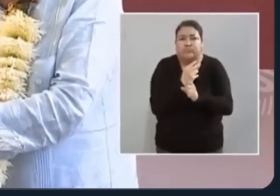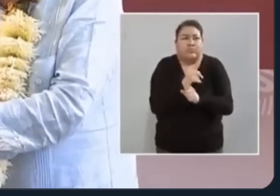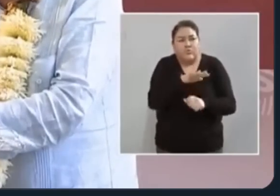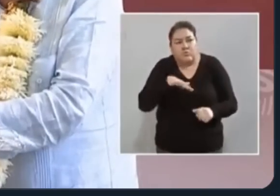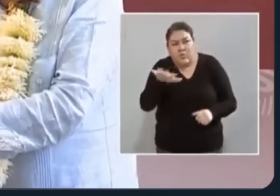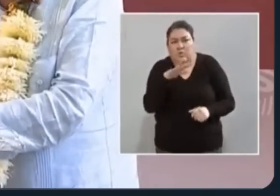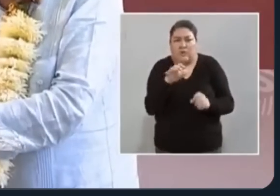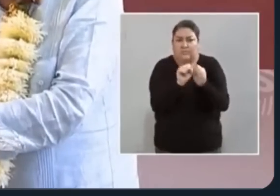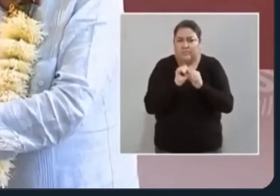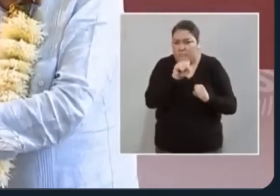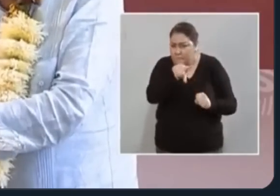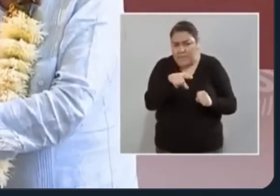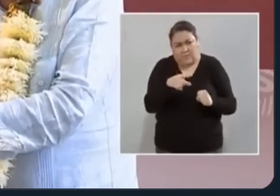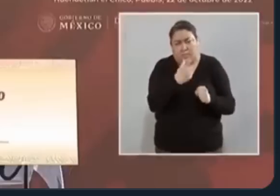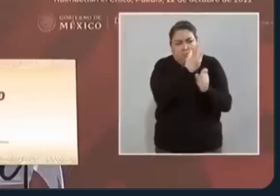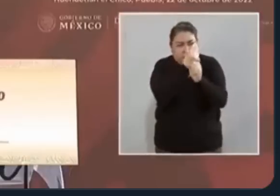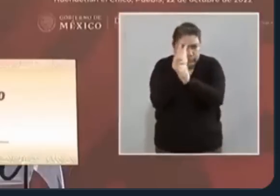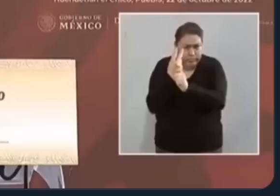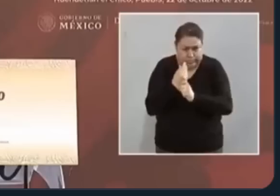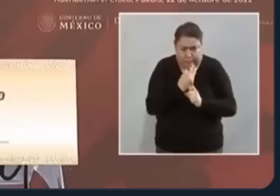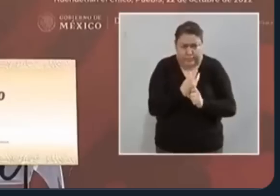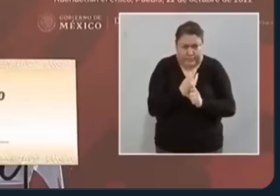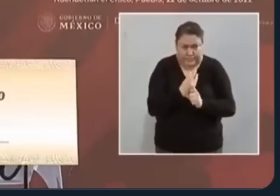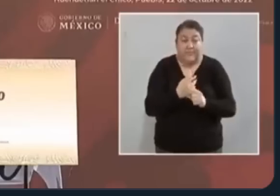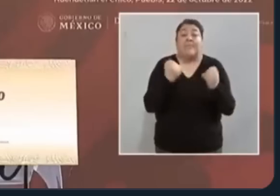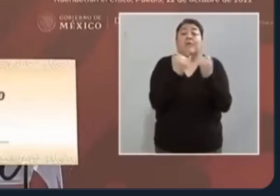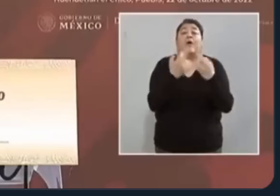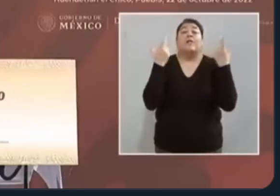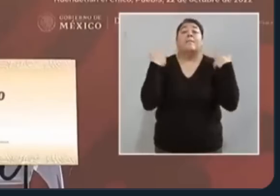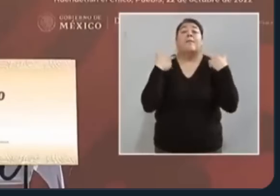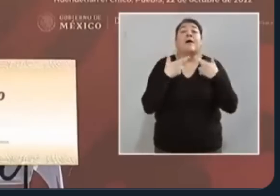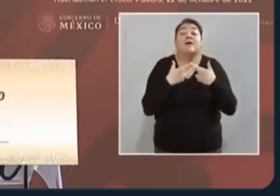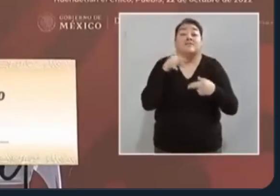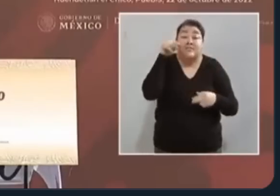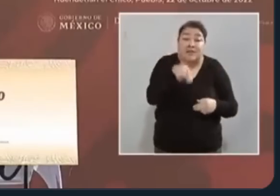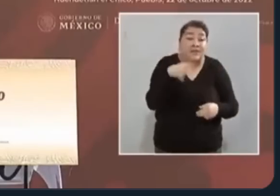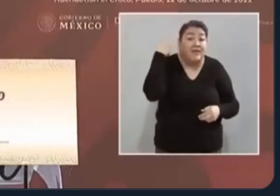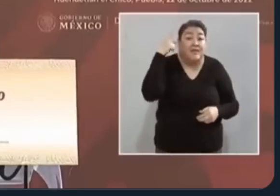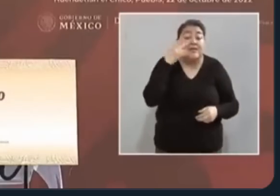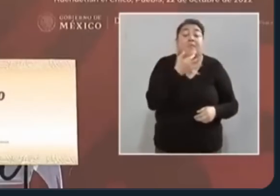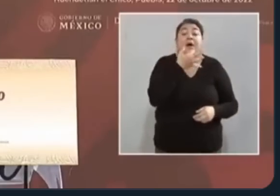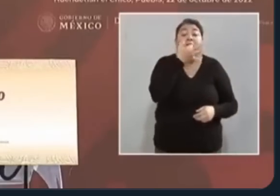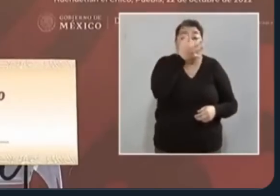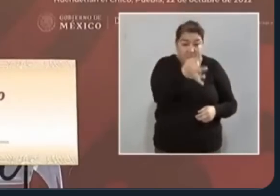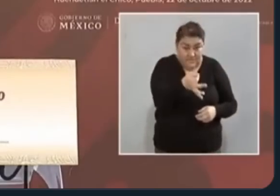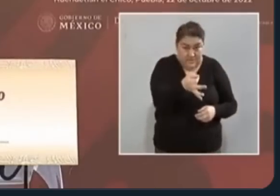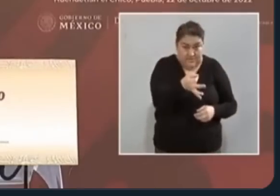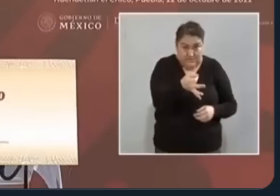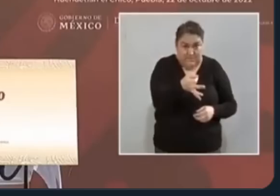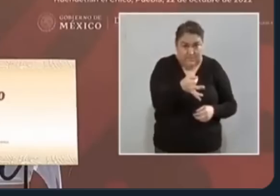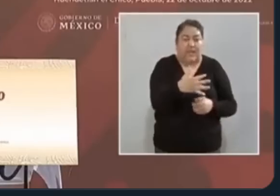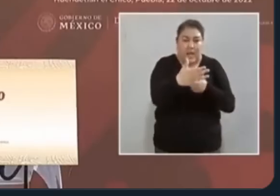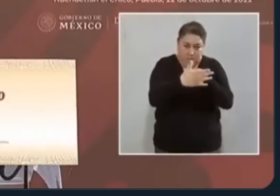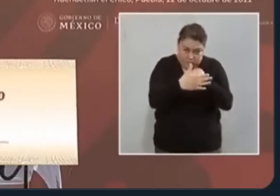planteles educativos, y decirle a los maestros de Puebla que los